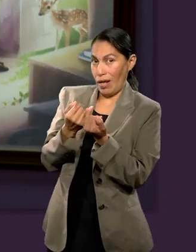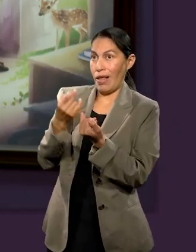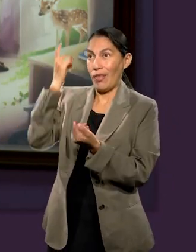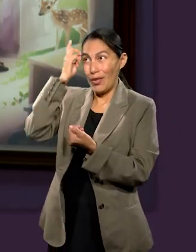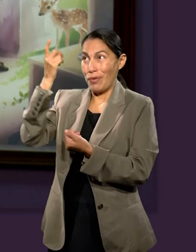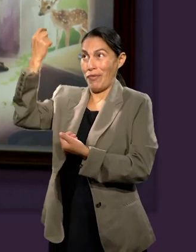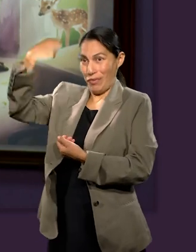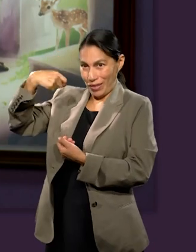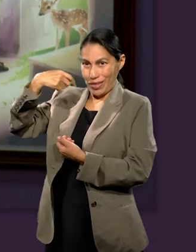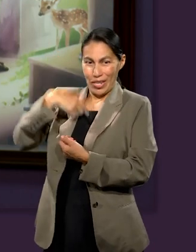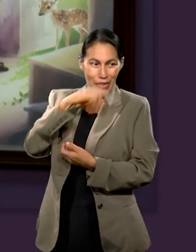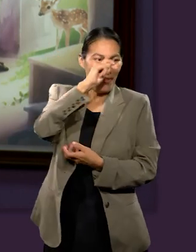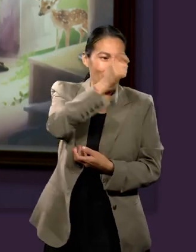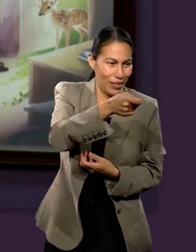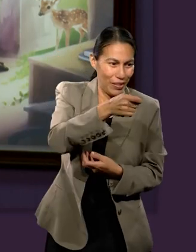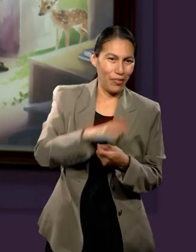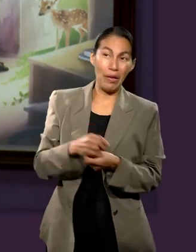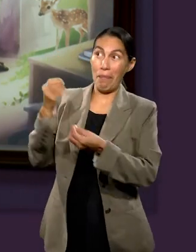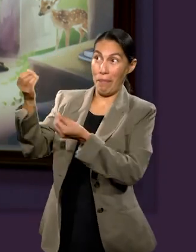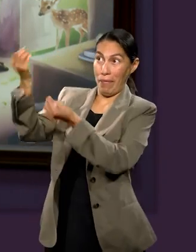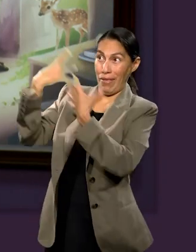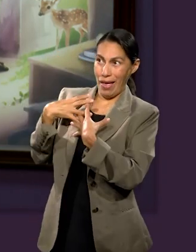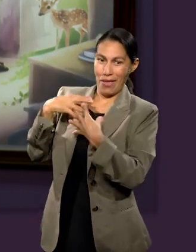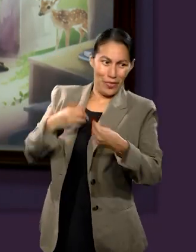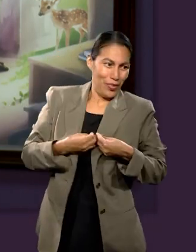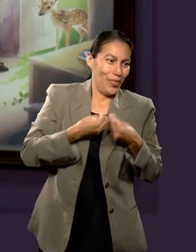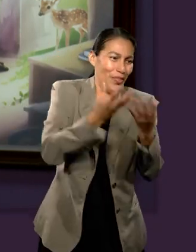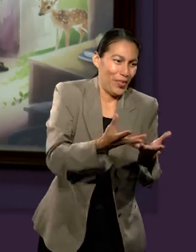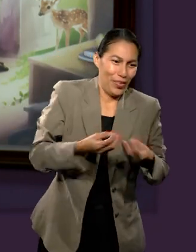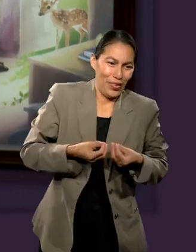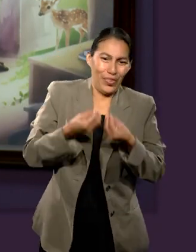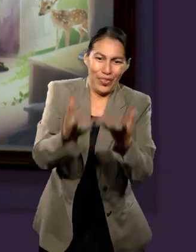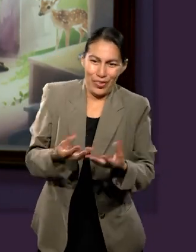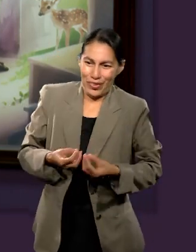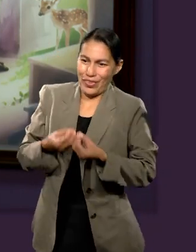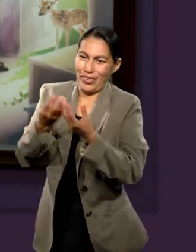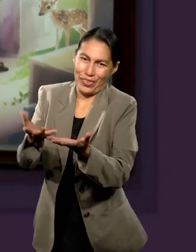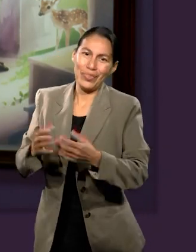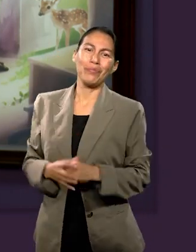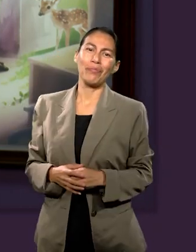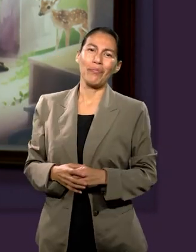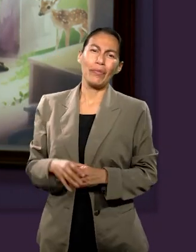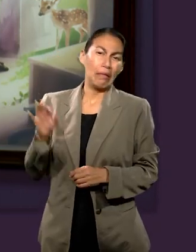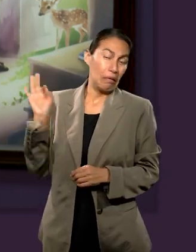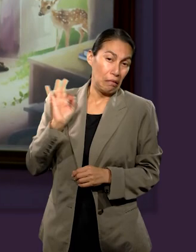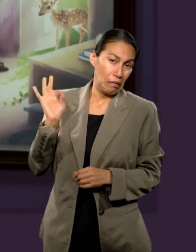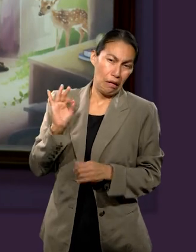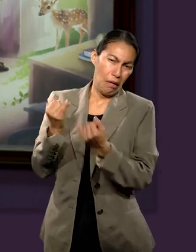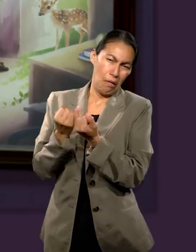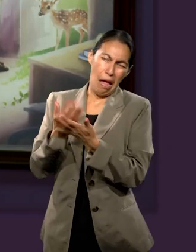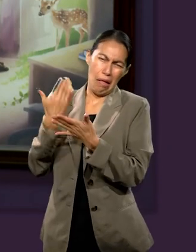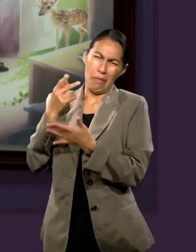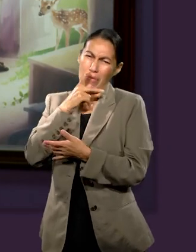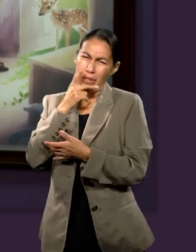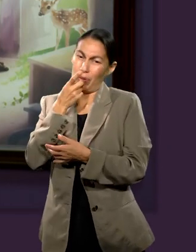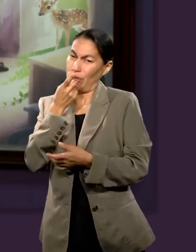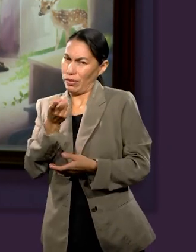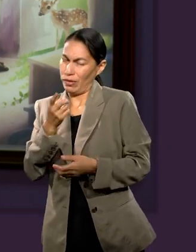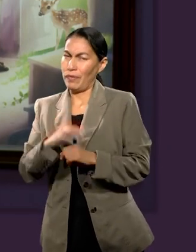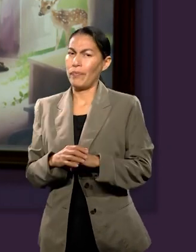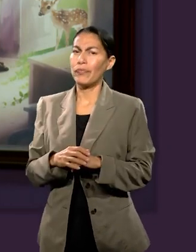bendecir a los demás o sea Dios nos bendice para bendecir Entonces tal vez como dijo el pastor Moy tal vez no tenemos mucho